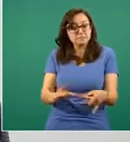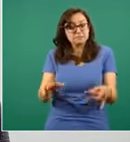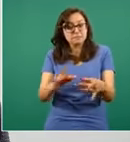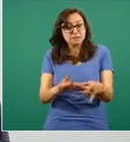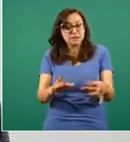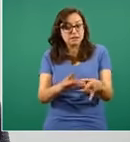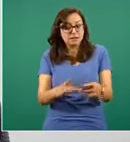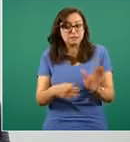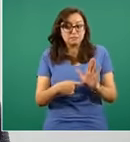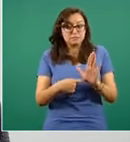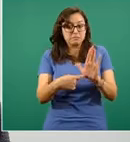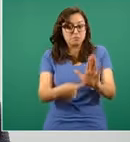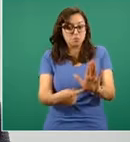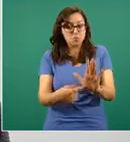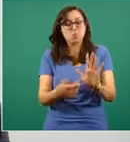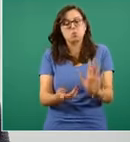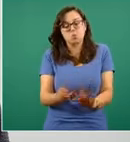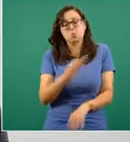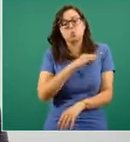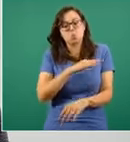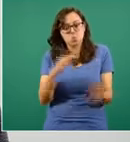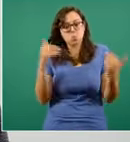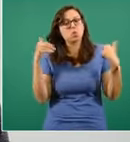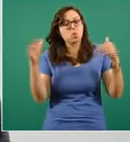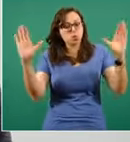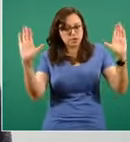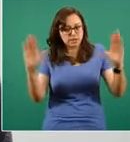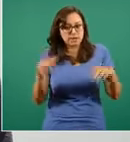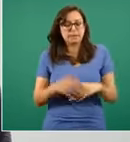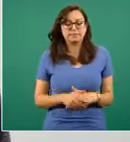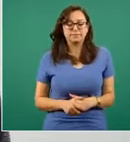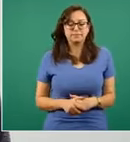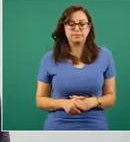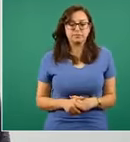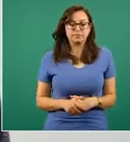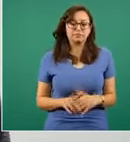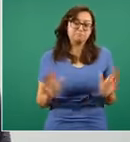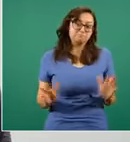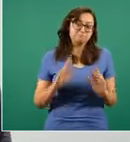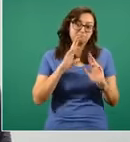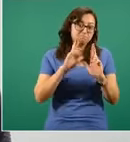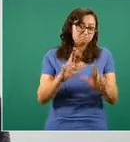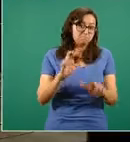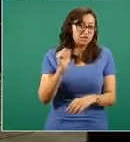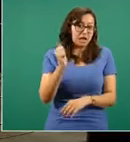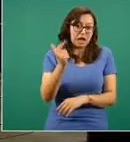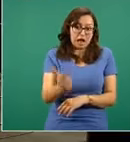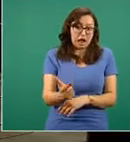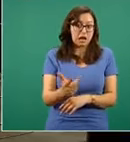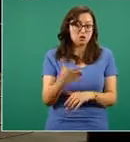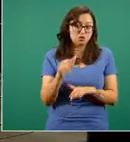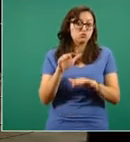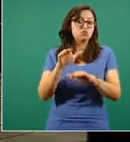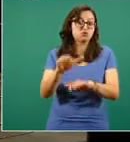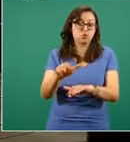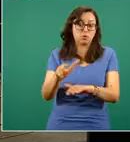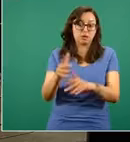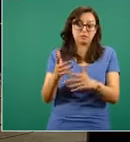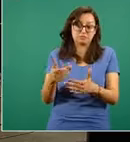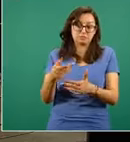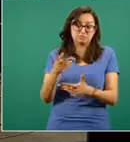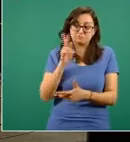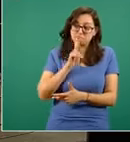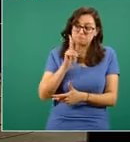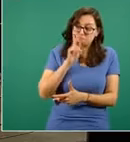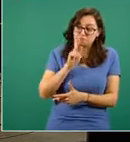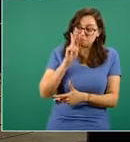pudiera venir y describirnos o comentarnos o responder inclusive preguntas de ustedes en relación a particularidades ahora